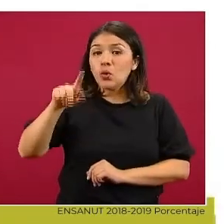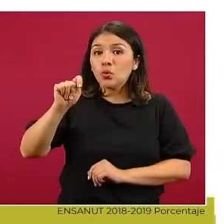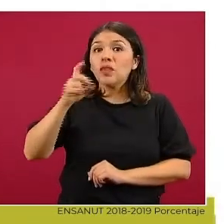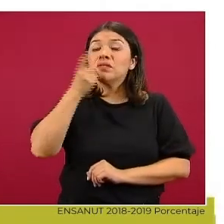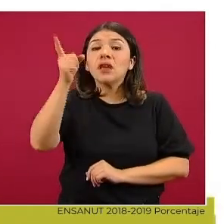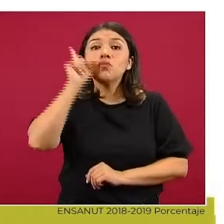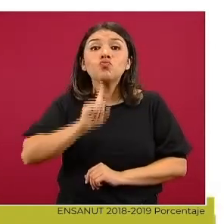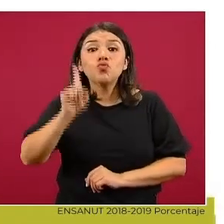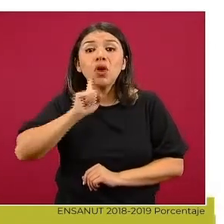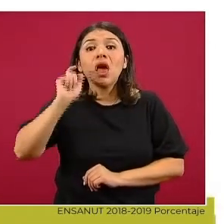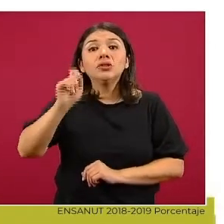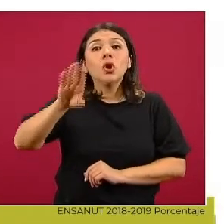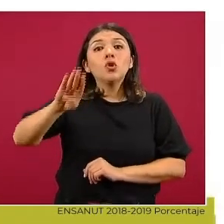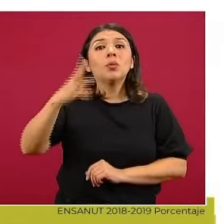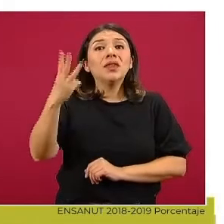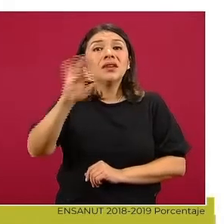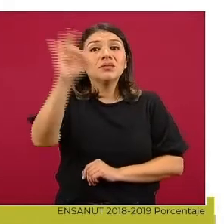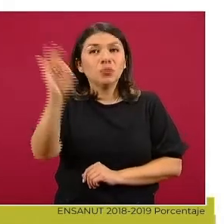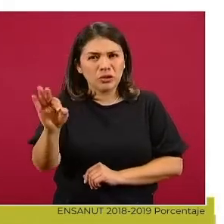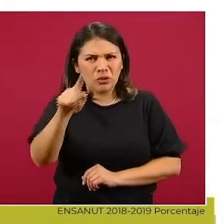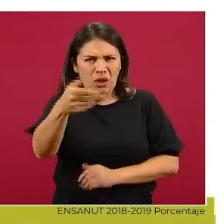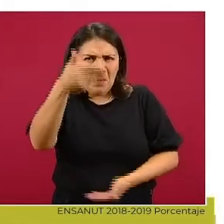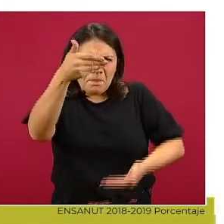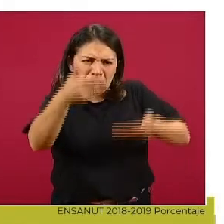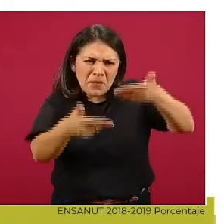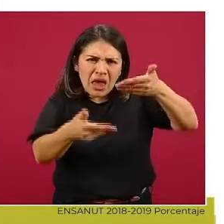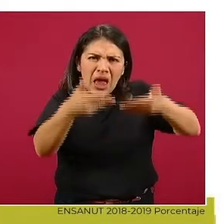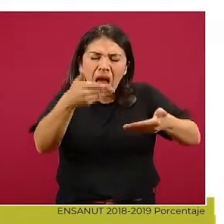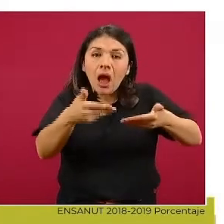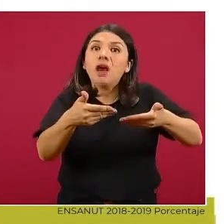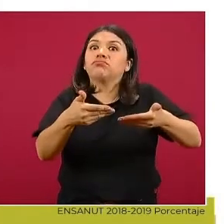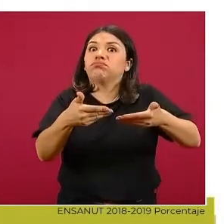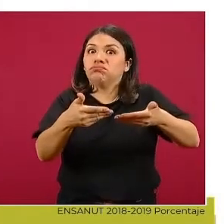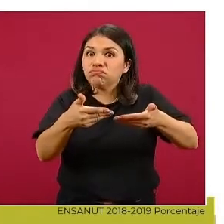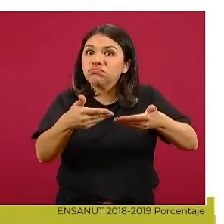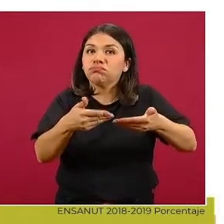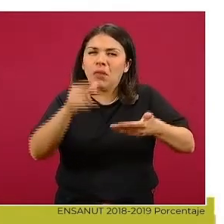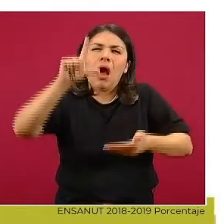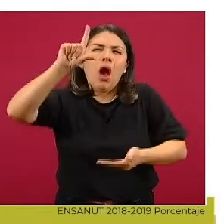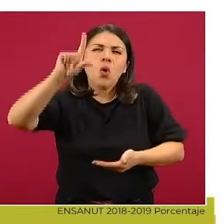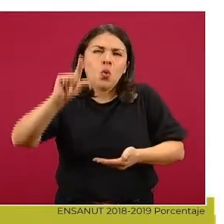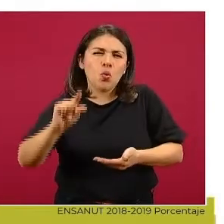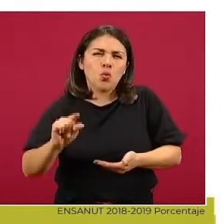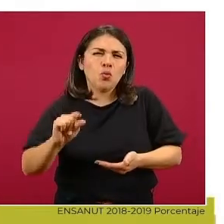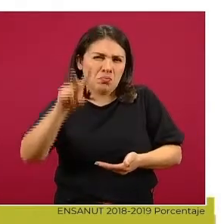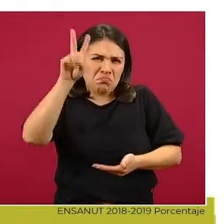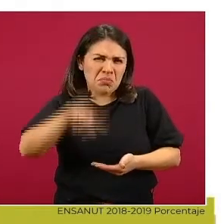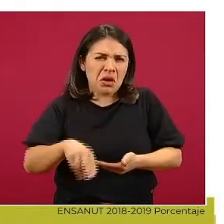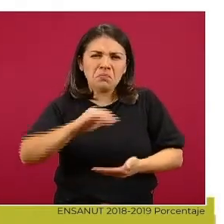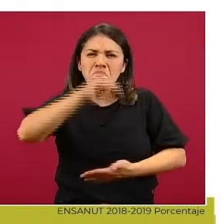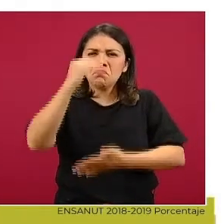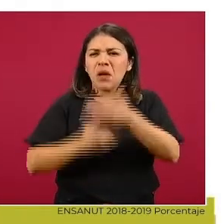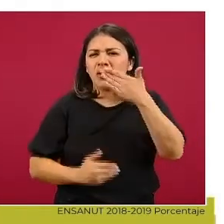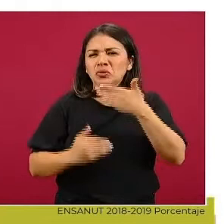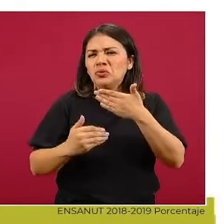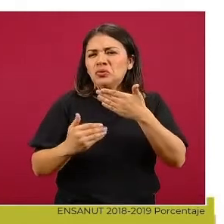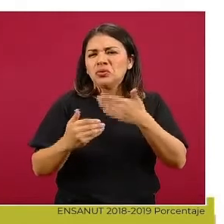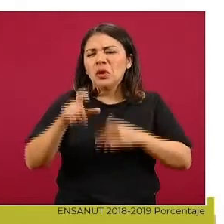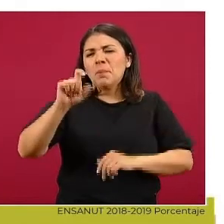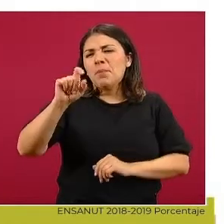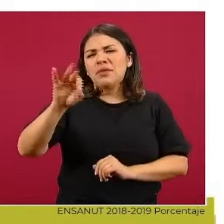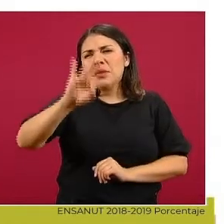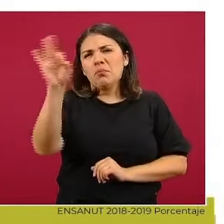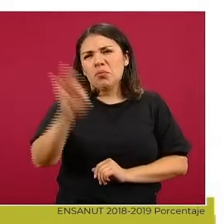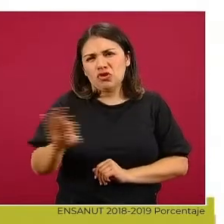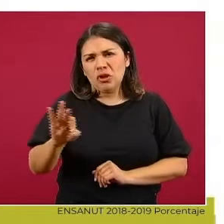es del 93%. Ya cuando lo comparamos con la mensual es mucho menor, es de menos del